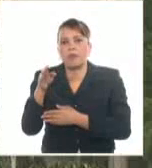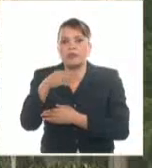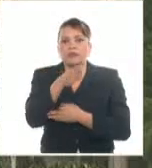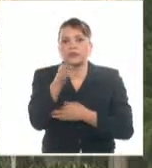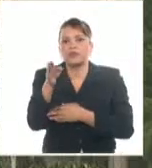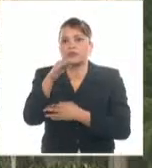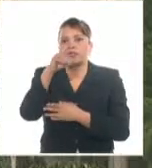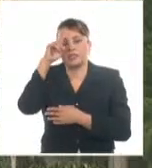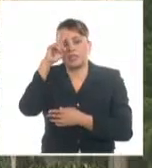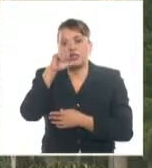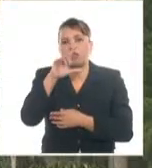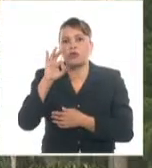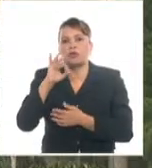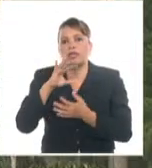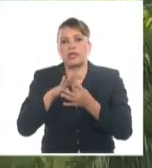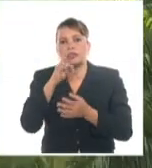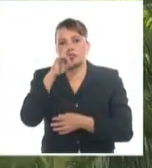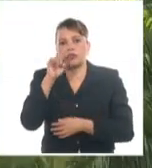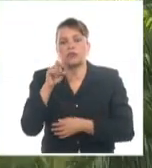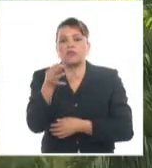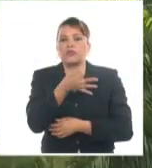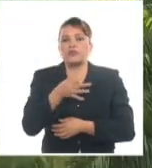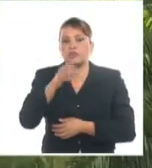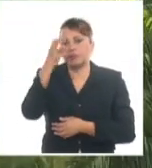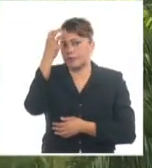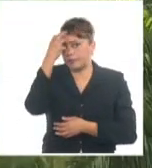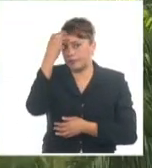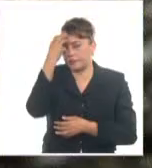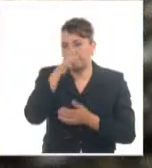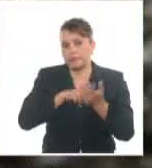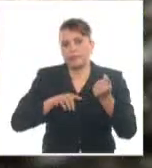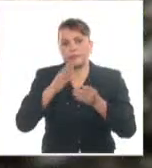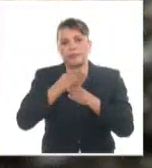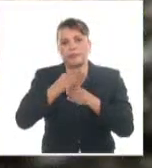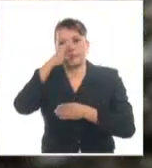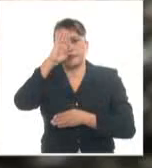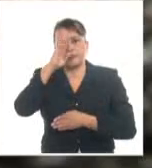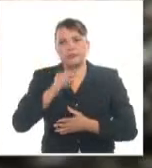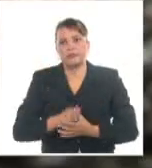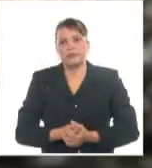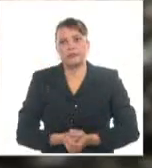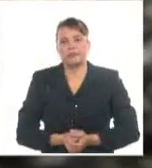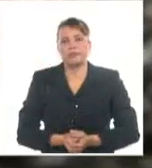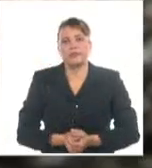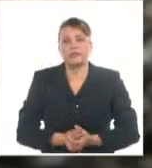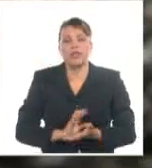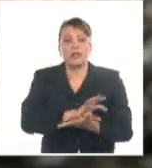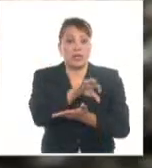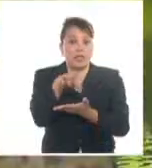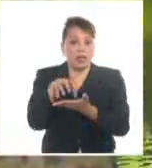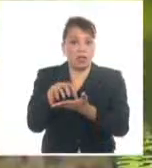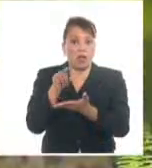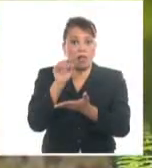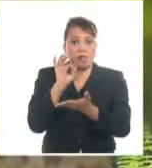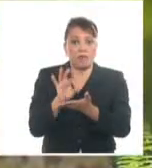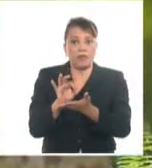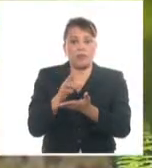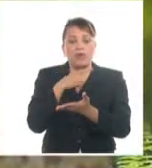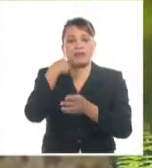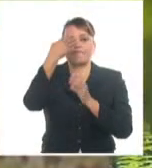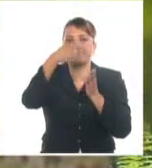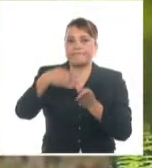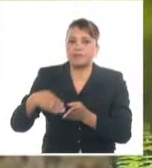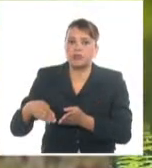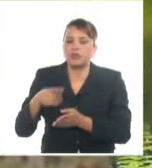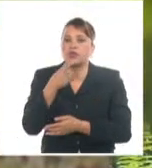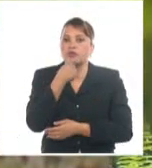Lorenzo, del municipio Tercer Frente, en Santiago de Cuba. He aquí el sitio donde cayera en combate el